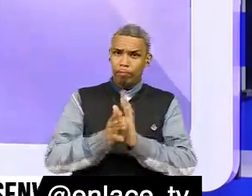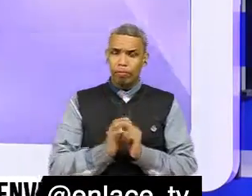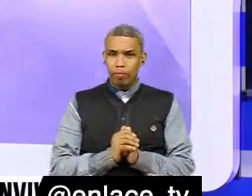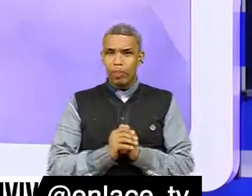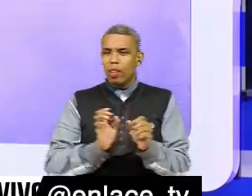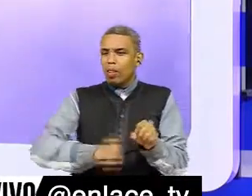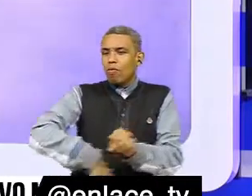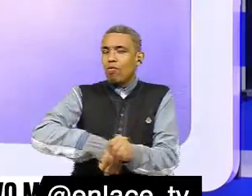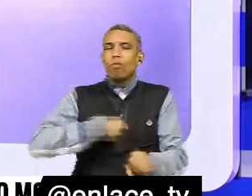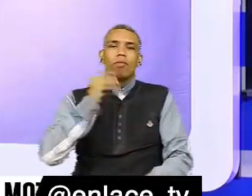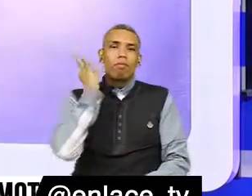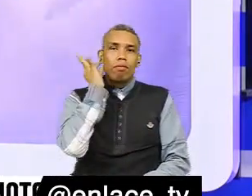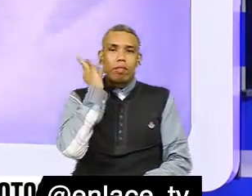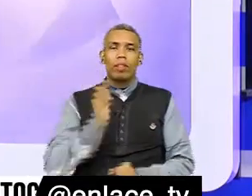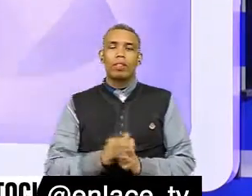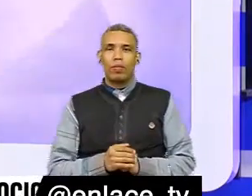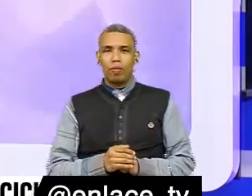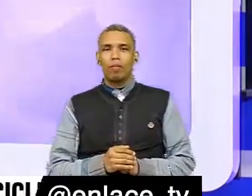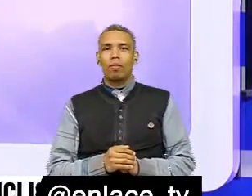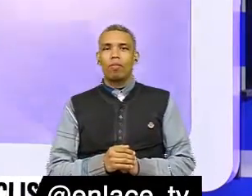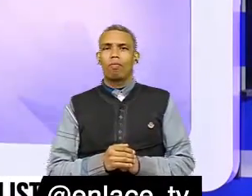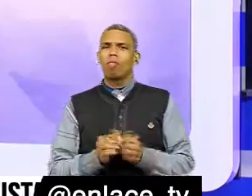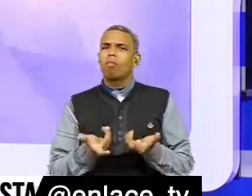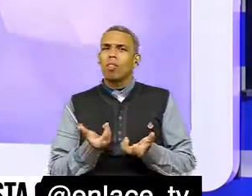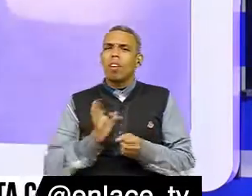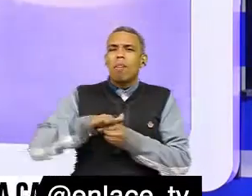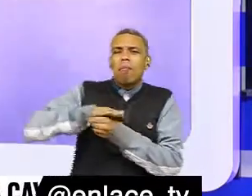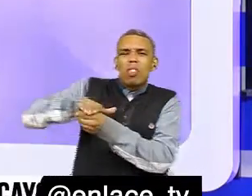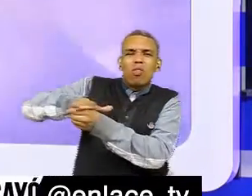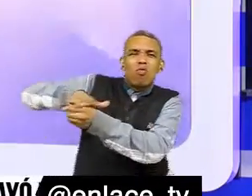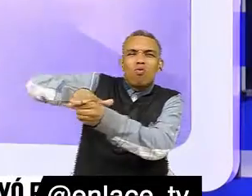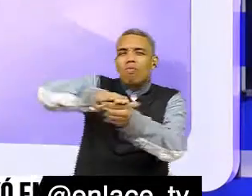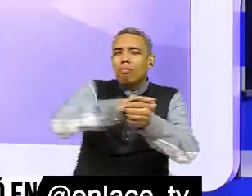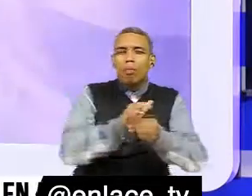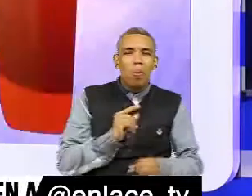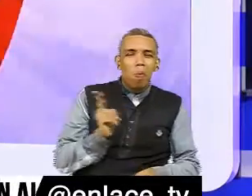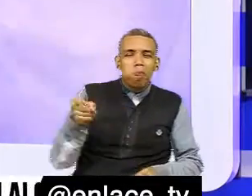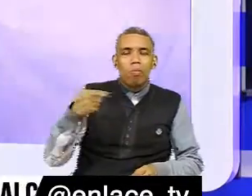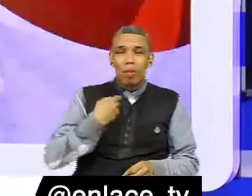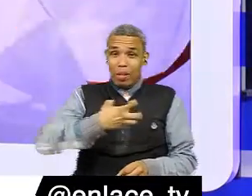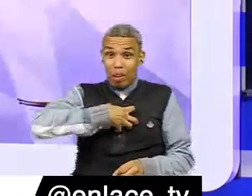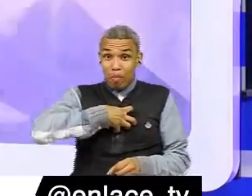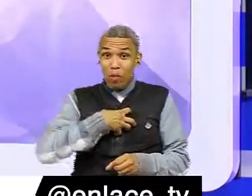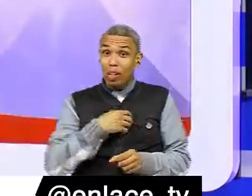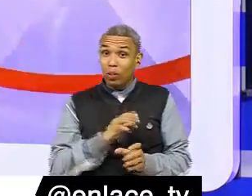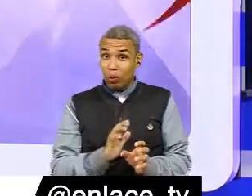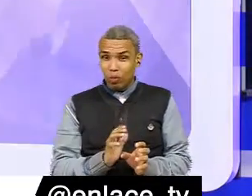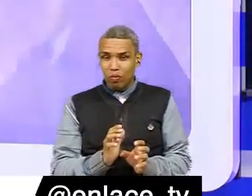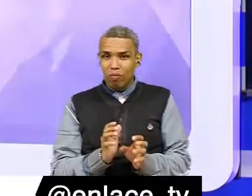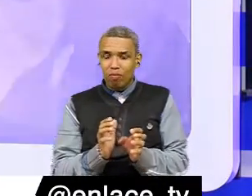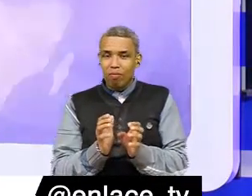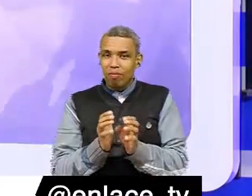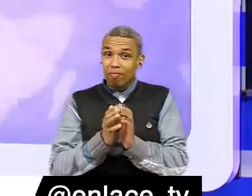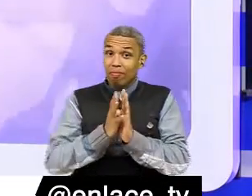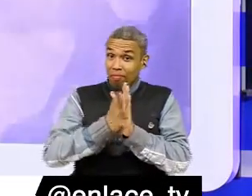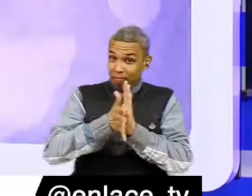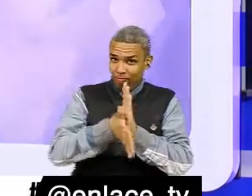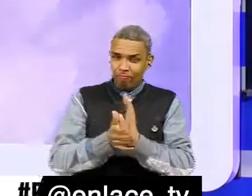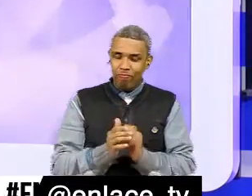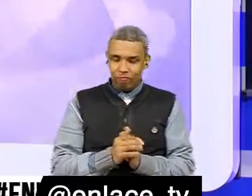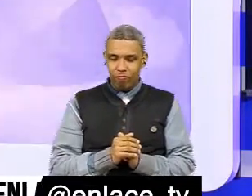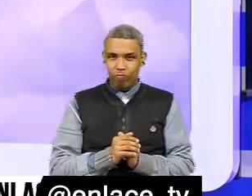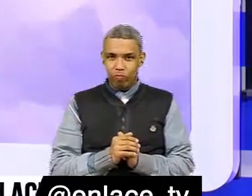fútbol femenino porque avanzan las diferentes fechas en los torneos municipales y allí hay turno para el fútbol femenino. De una de